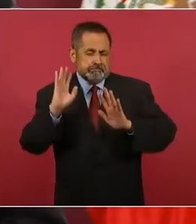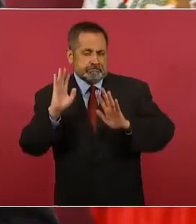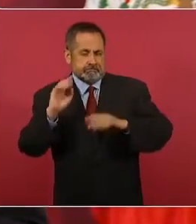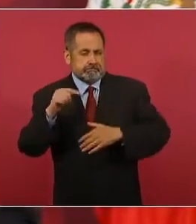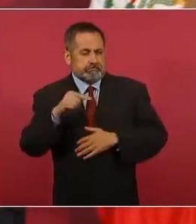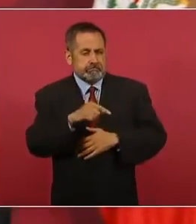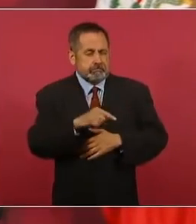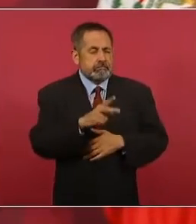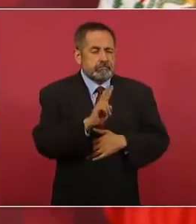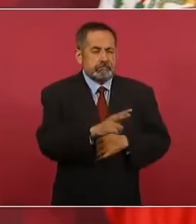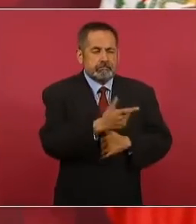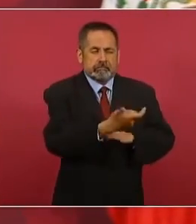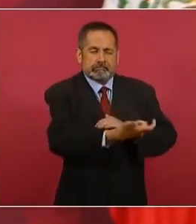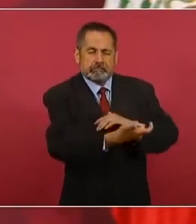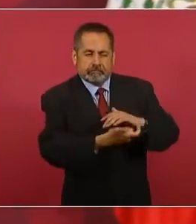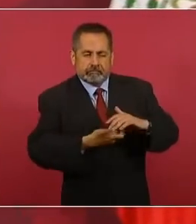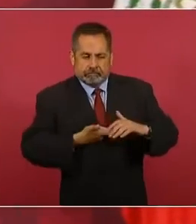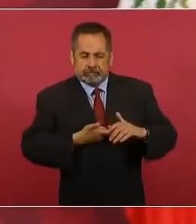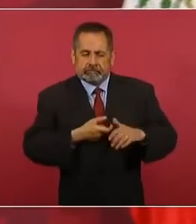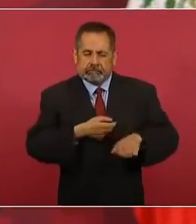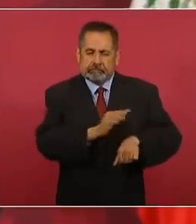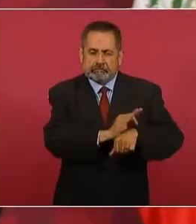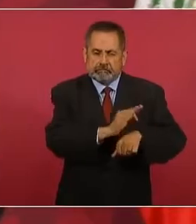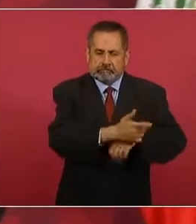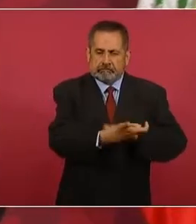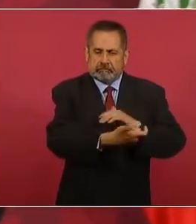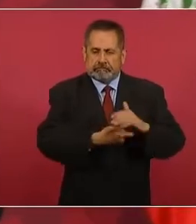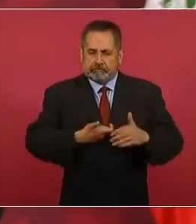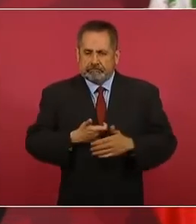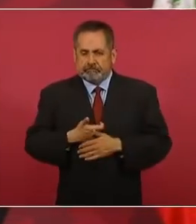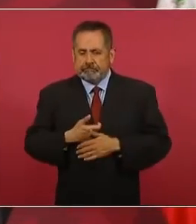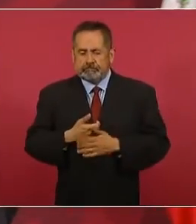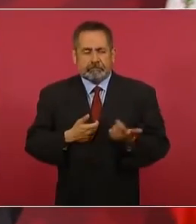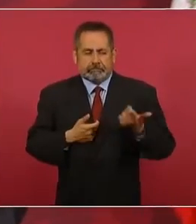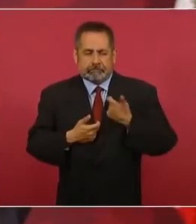se vende o se alquila